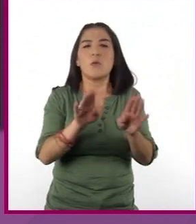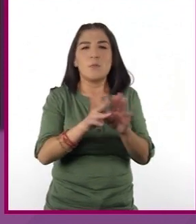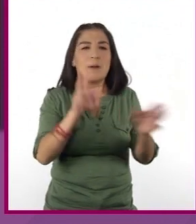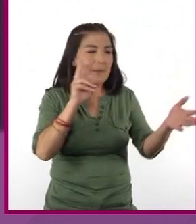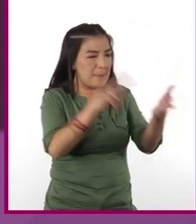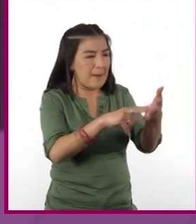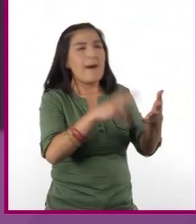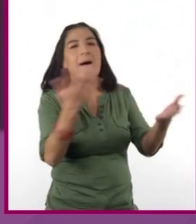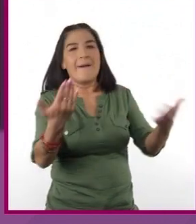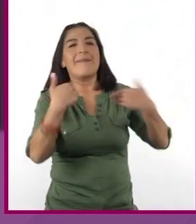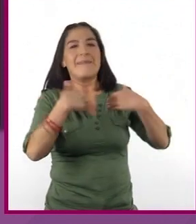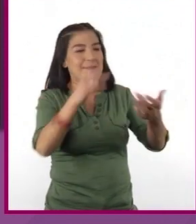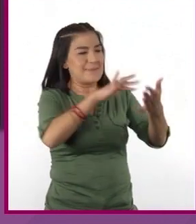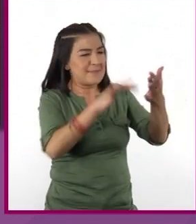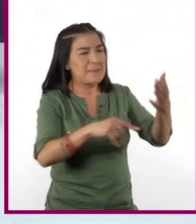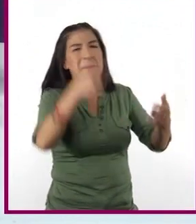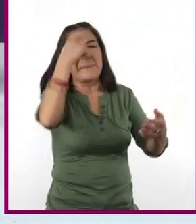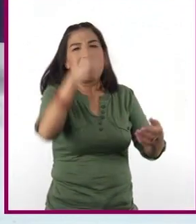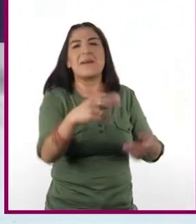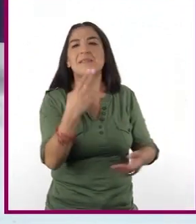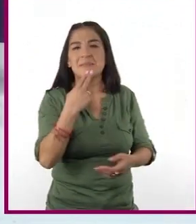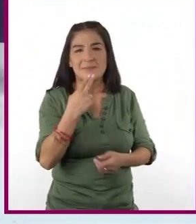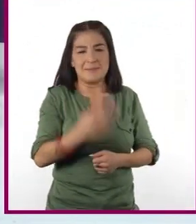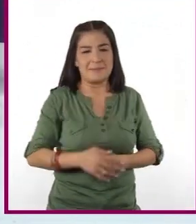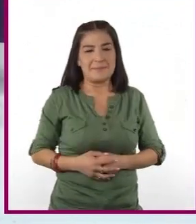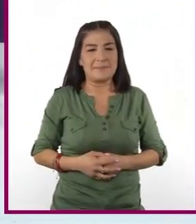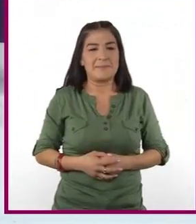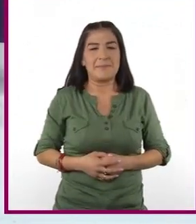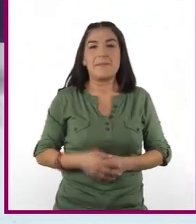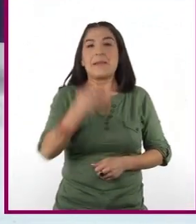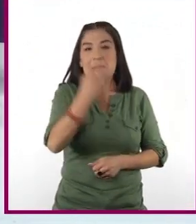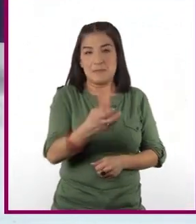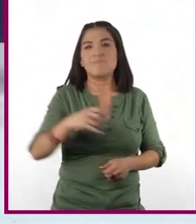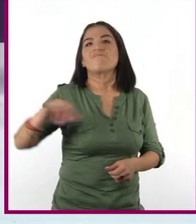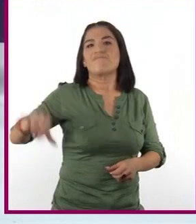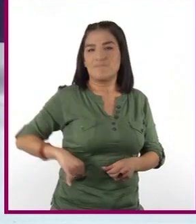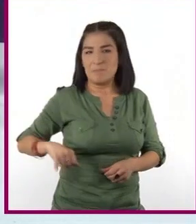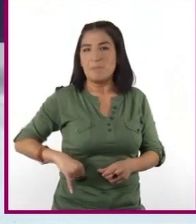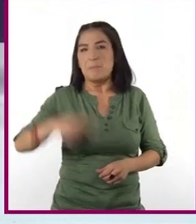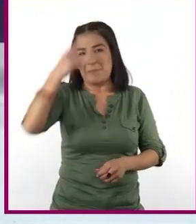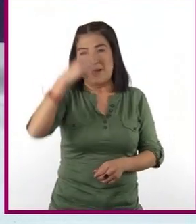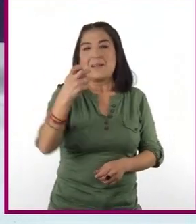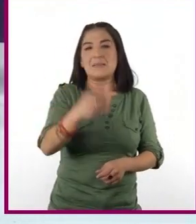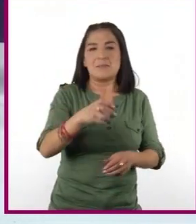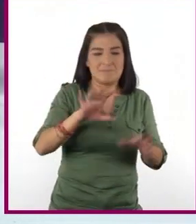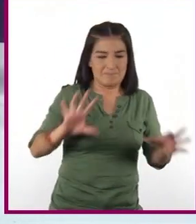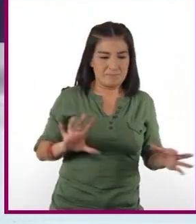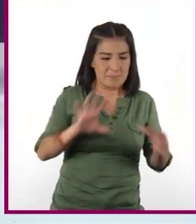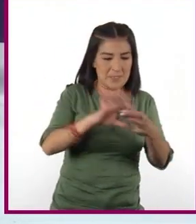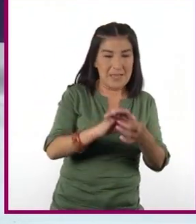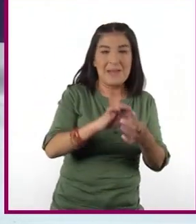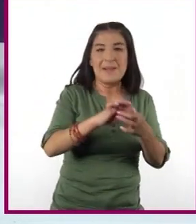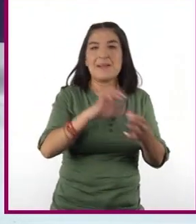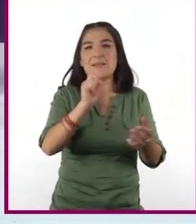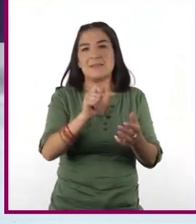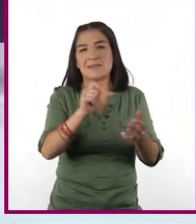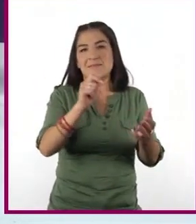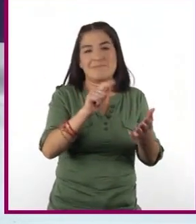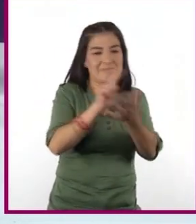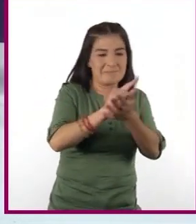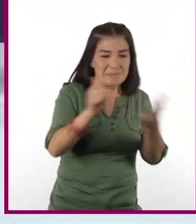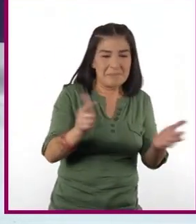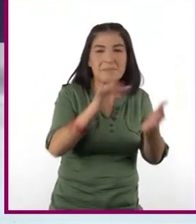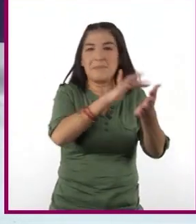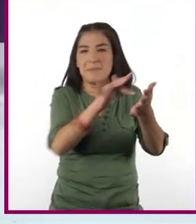manera las obras de la antología. Esto es de gran ayuda en aquellas antologías cuyo objeto es el